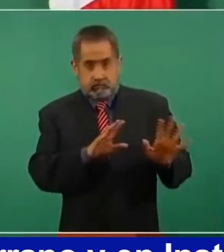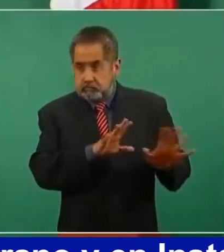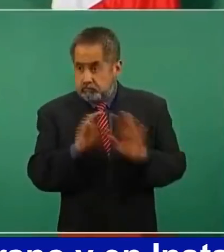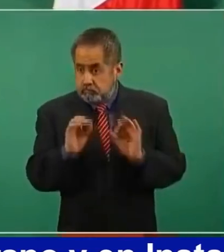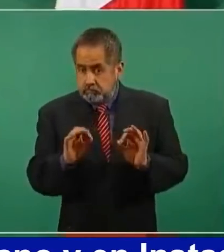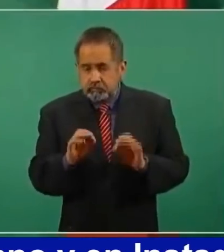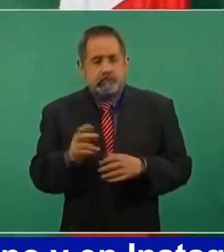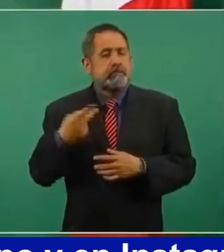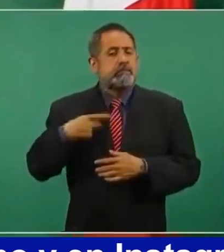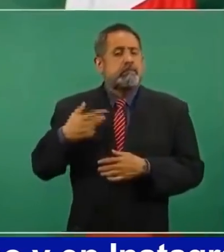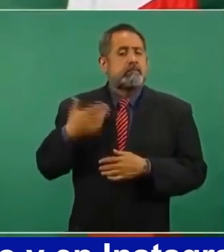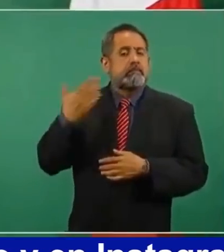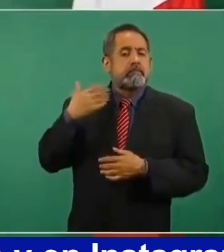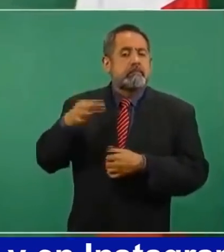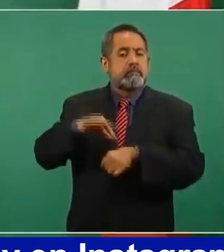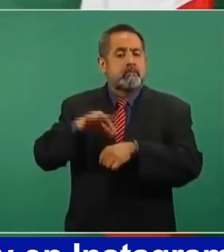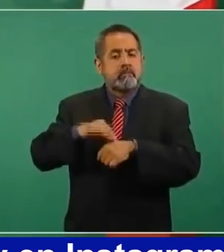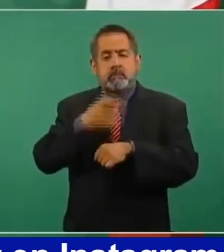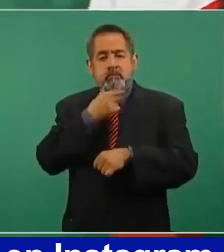que contratamos